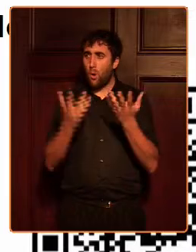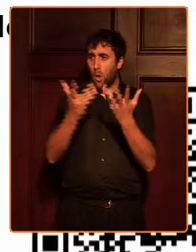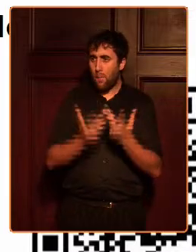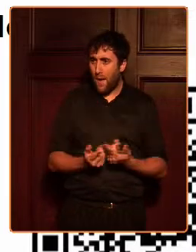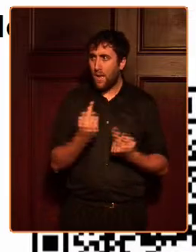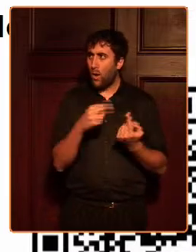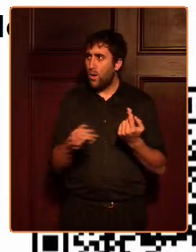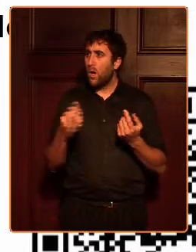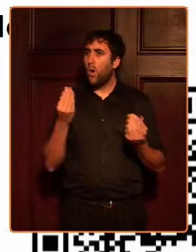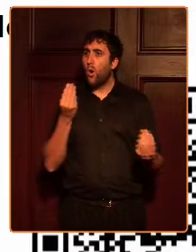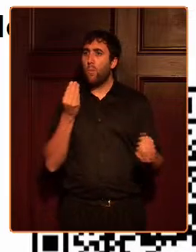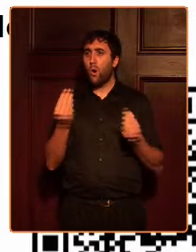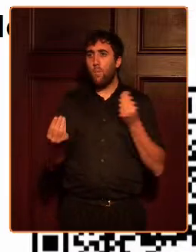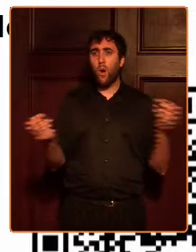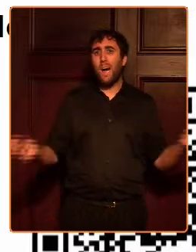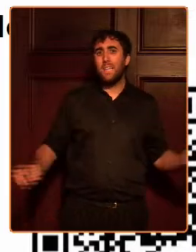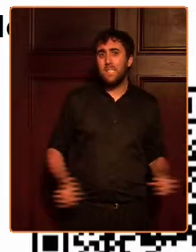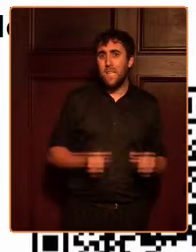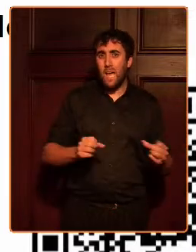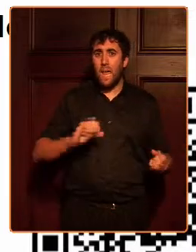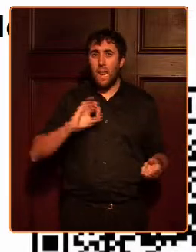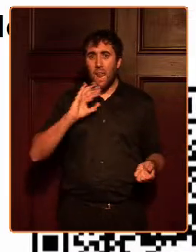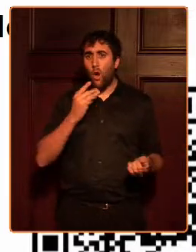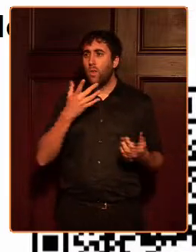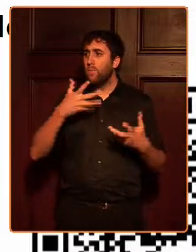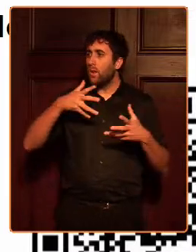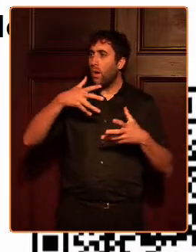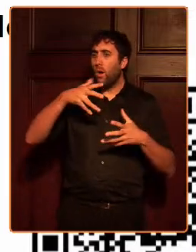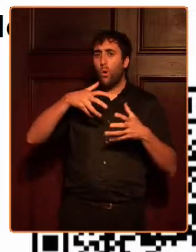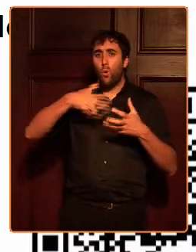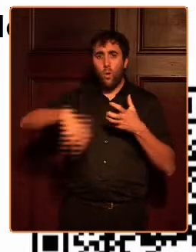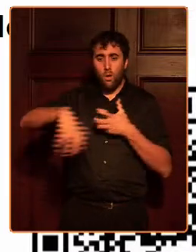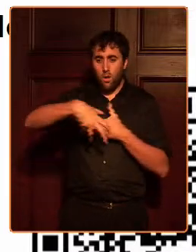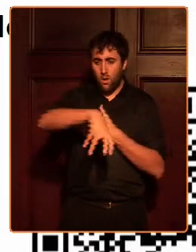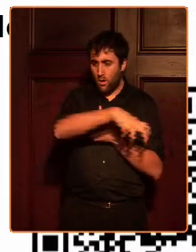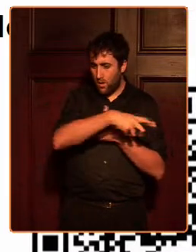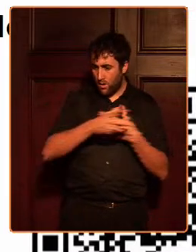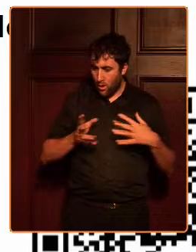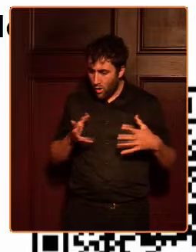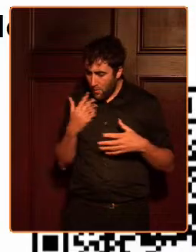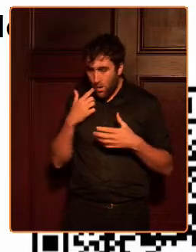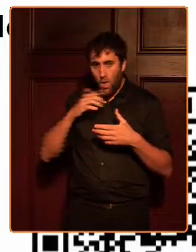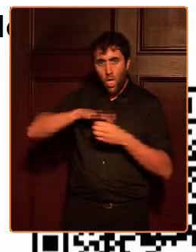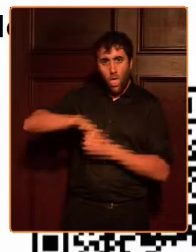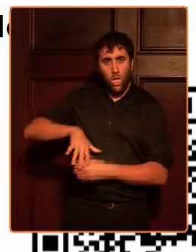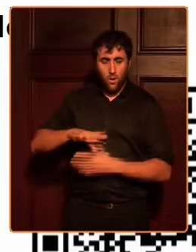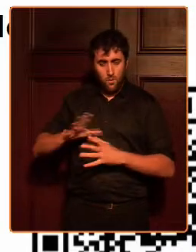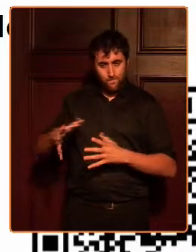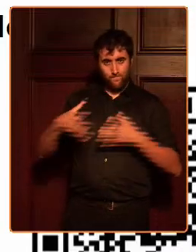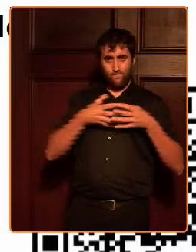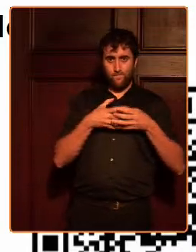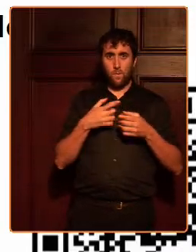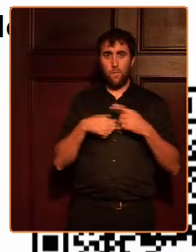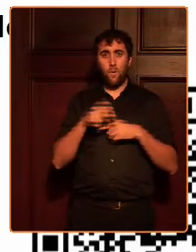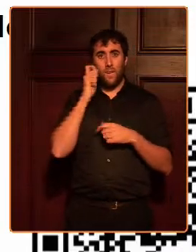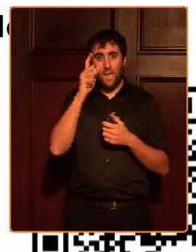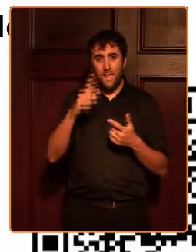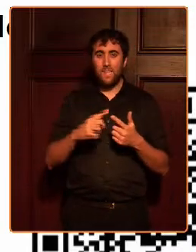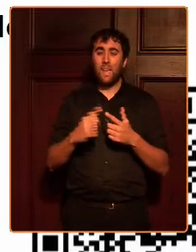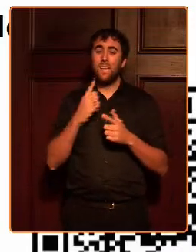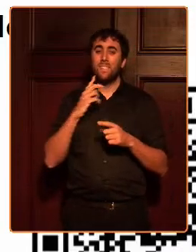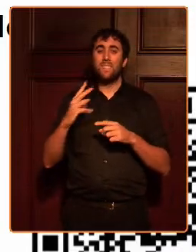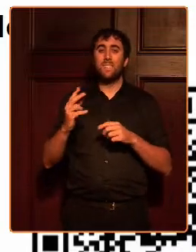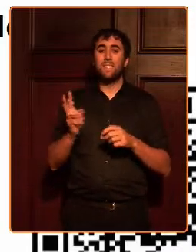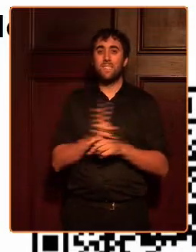cómo agudizar las posibilidades de reconocimiento de sesgos en un proceso que es en capas: tecnología, inteligencia artificial,